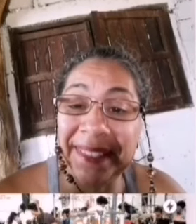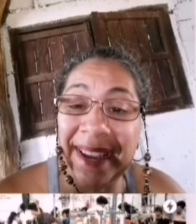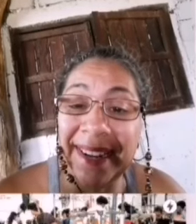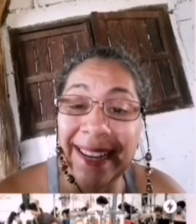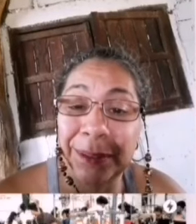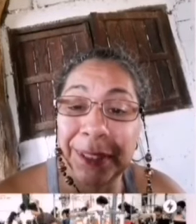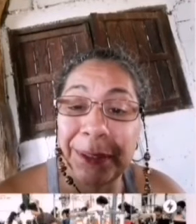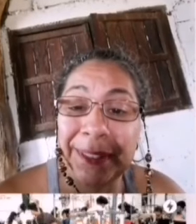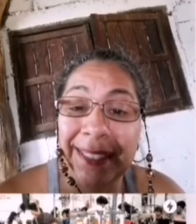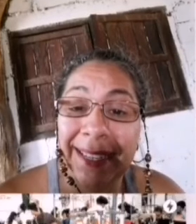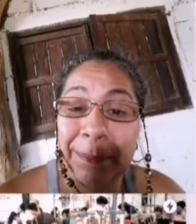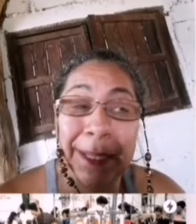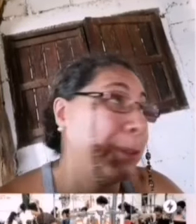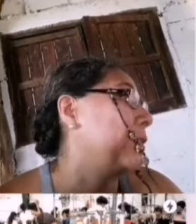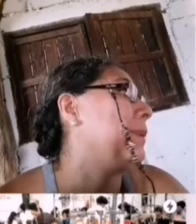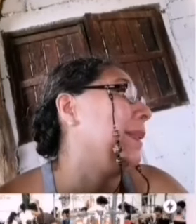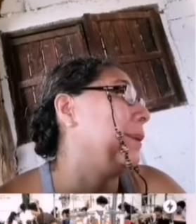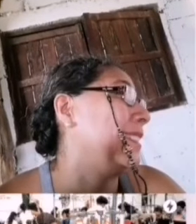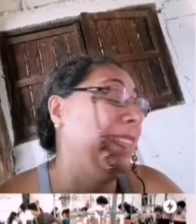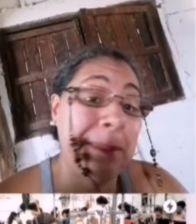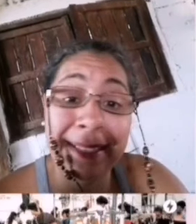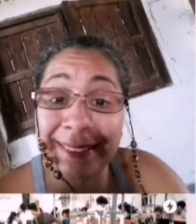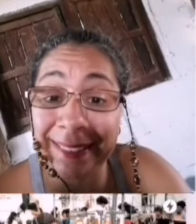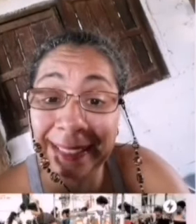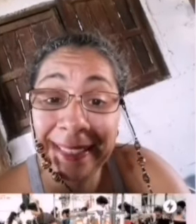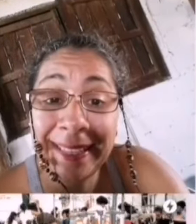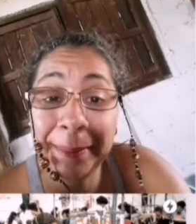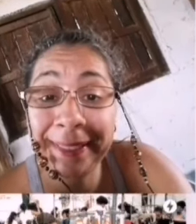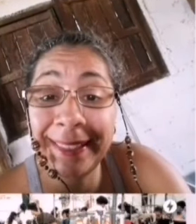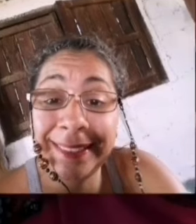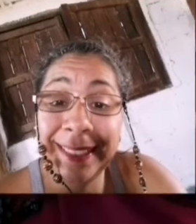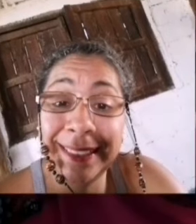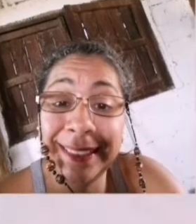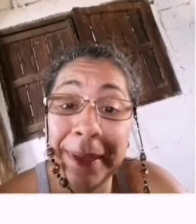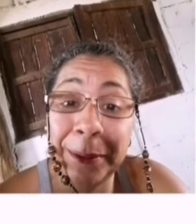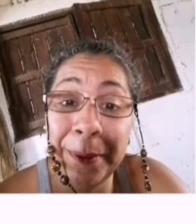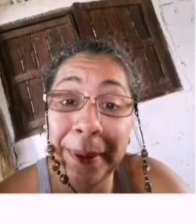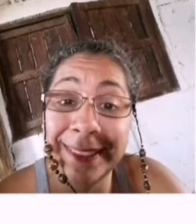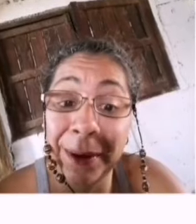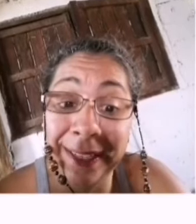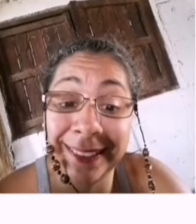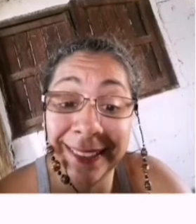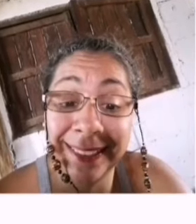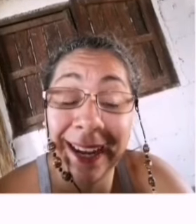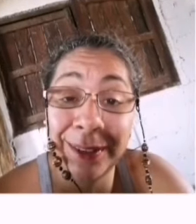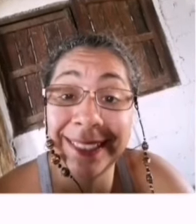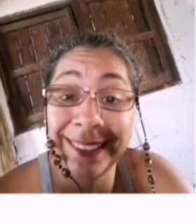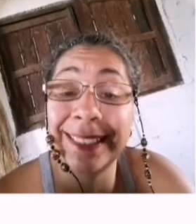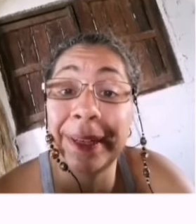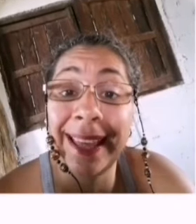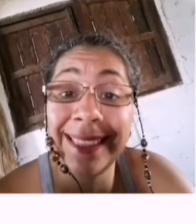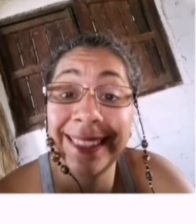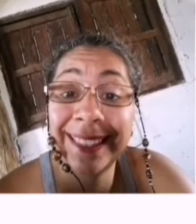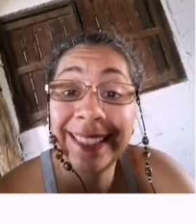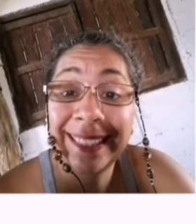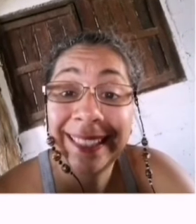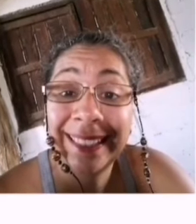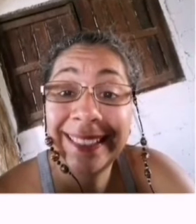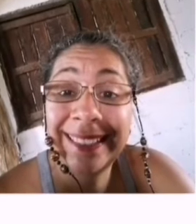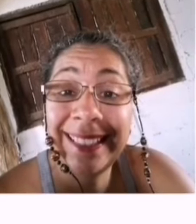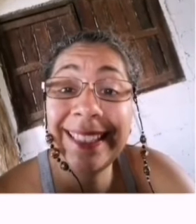Una nueva mexicana, Asociación Sindical de Pilotos Aviadores. ¿Quieres ver qué te... a ver qué dicen estos de A21? A ver si ahora sí, ahora sí es verdad.